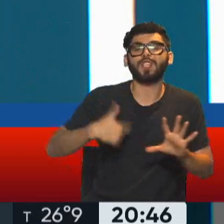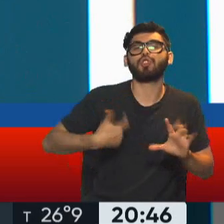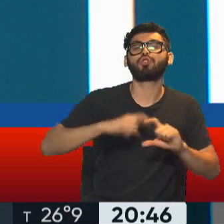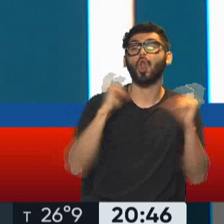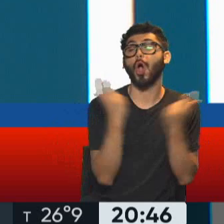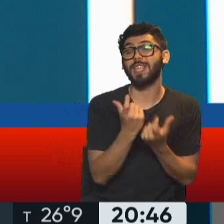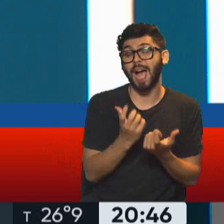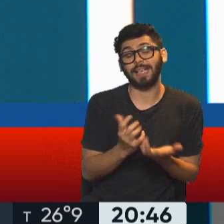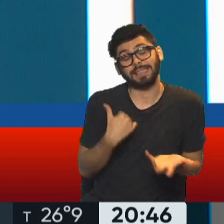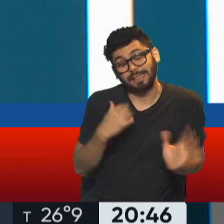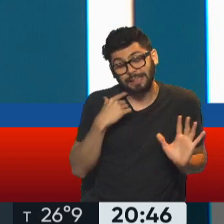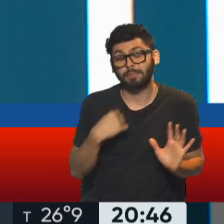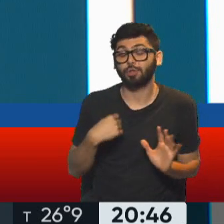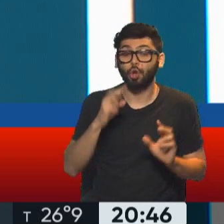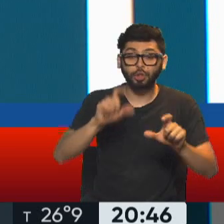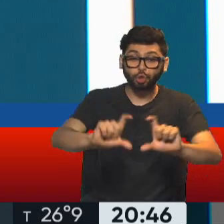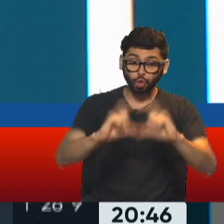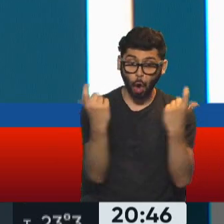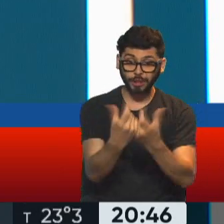digo, si yo miro la sociedad